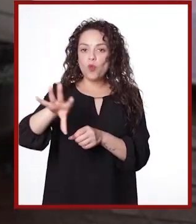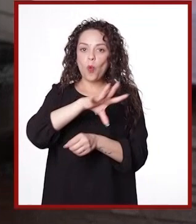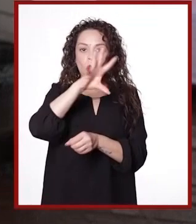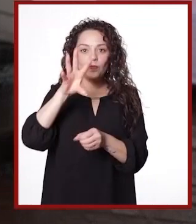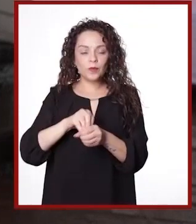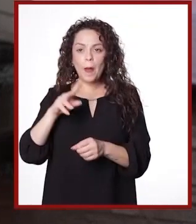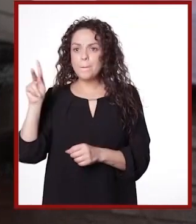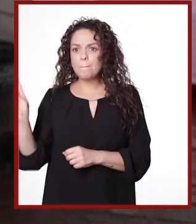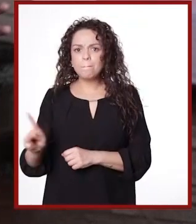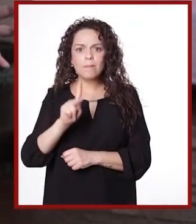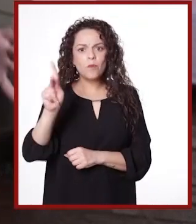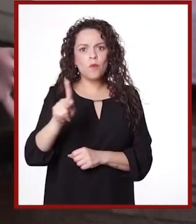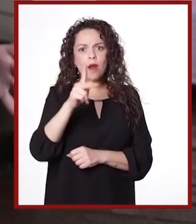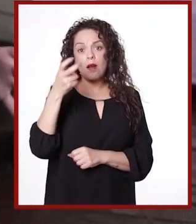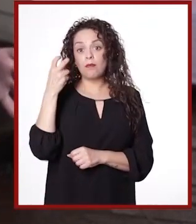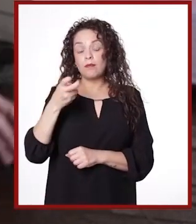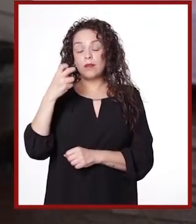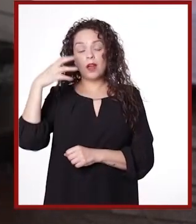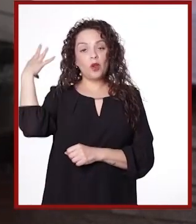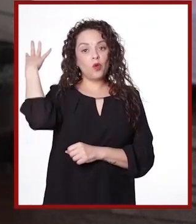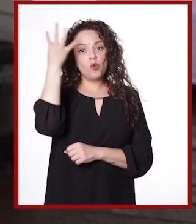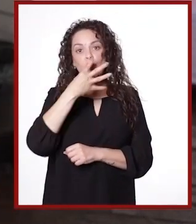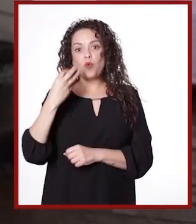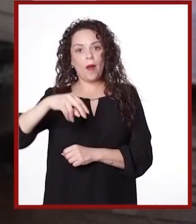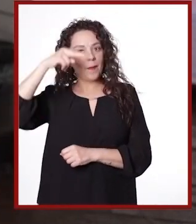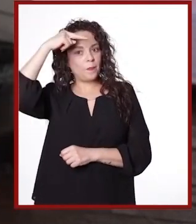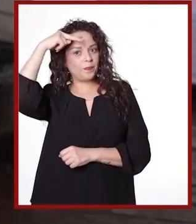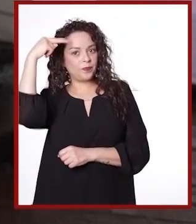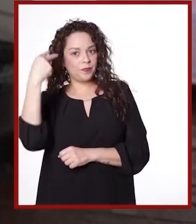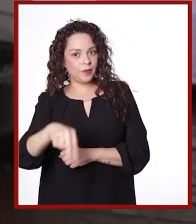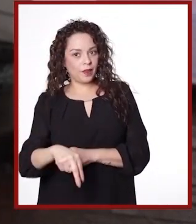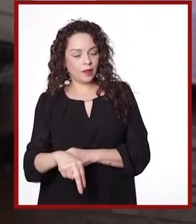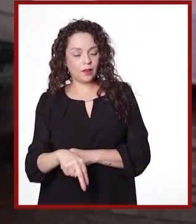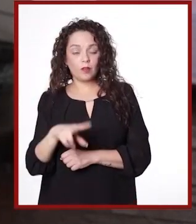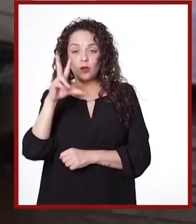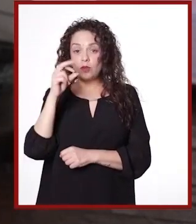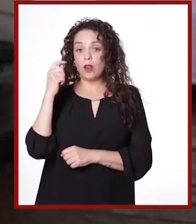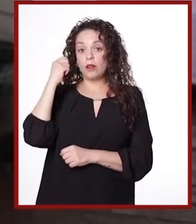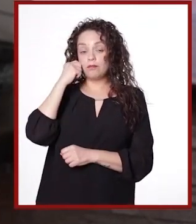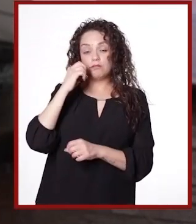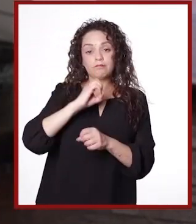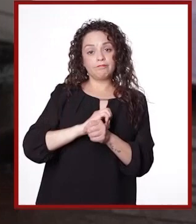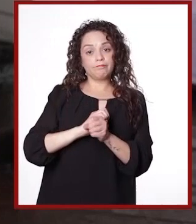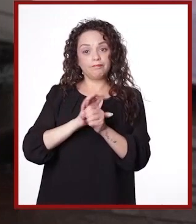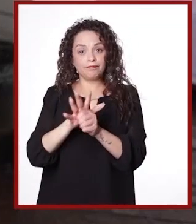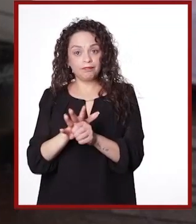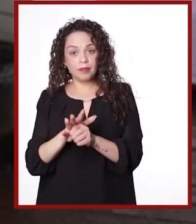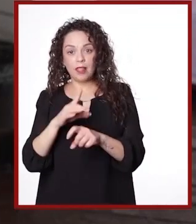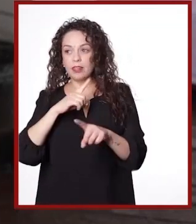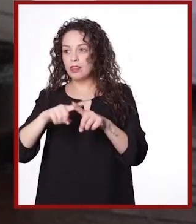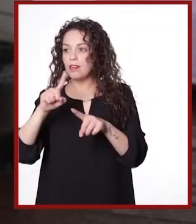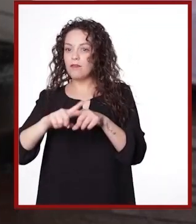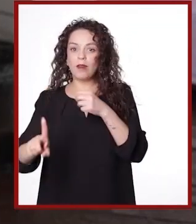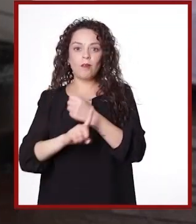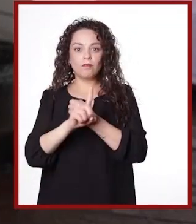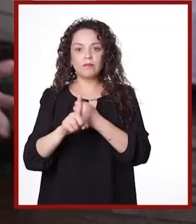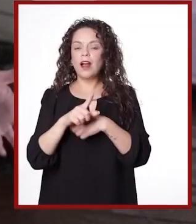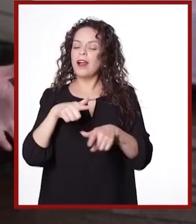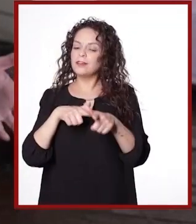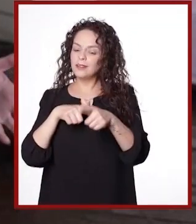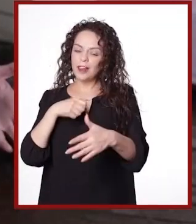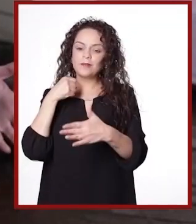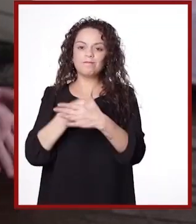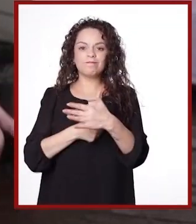todos los pueblos de este hermoso país, que no obstante la pandemia y todas las dificultades, no nos damos por vencidos y aquí estamos,